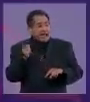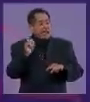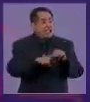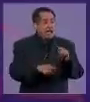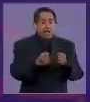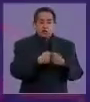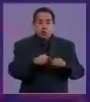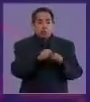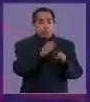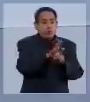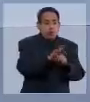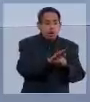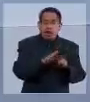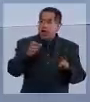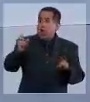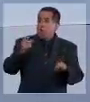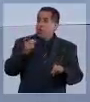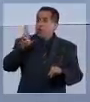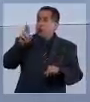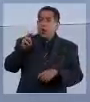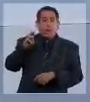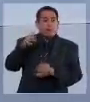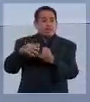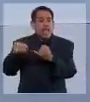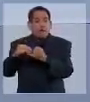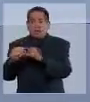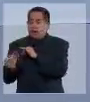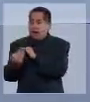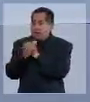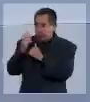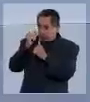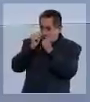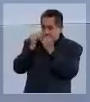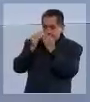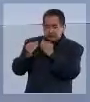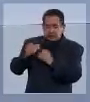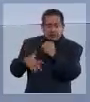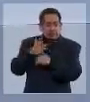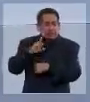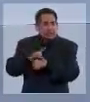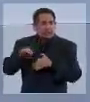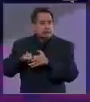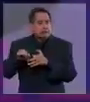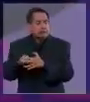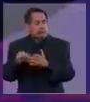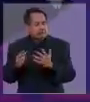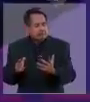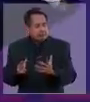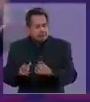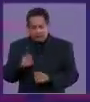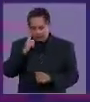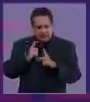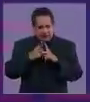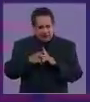se trae a su doctor de Miami para que lo revise cada 15 días. Pero lo voy a usar nada más para hacerle cuentas, porque solo